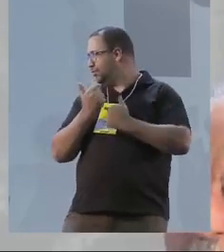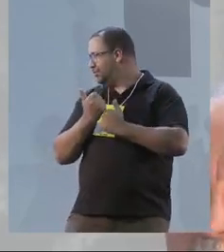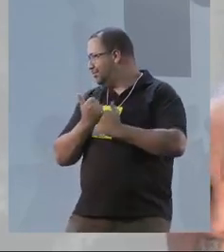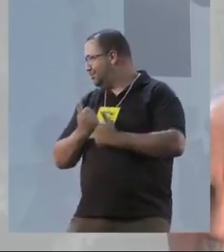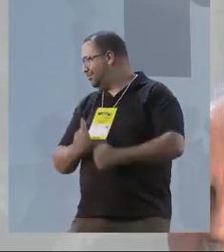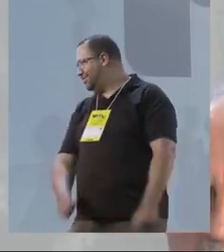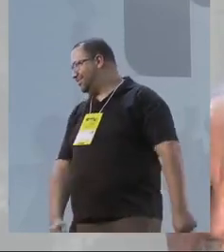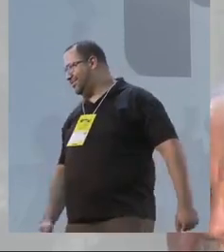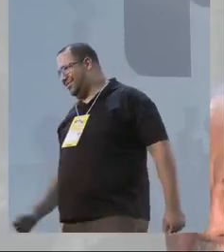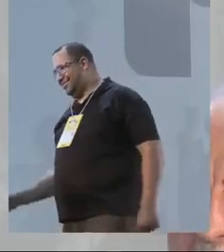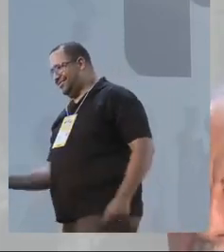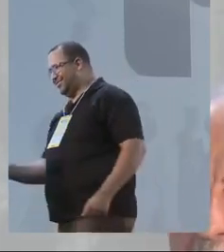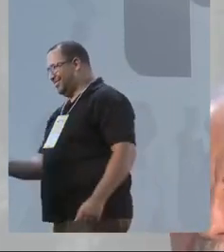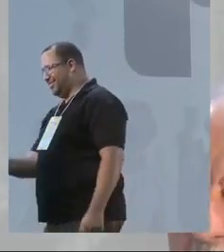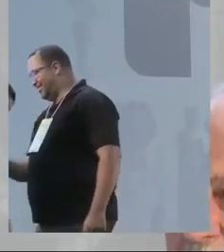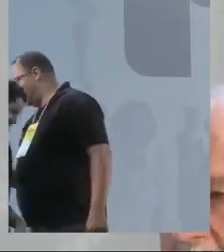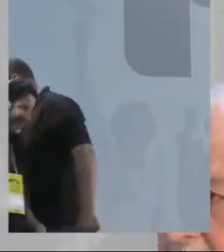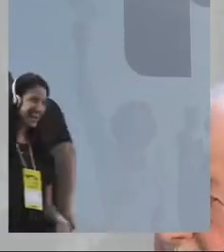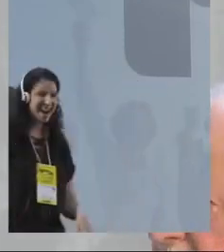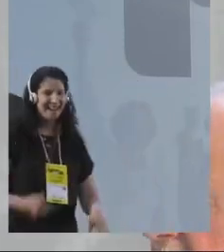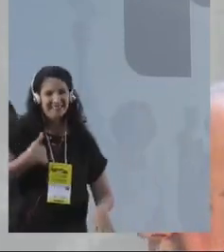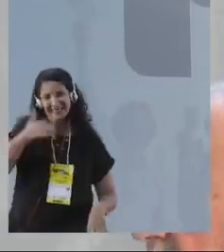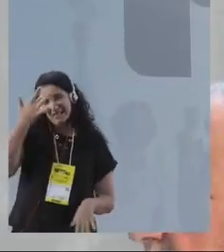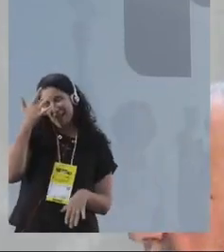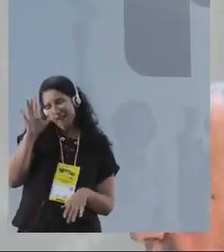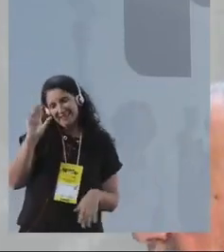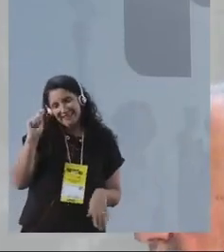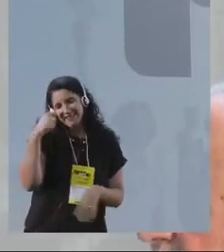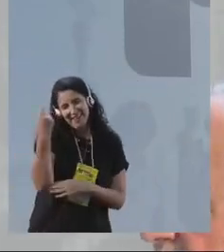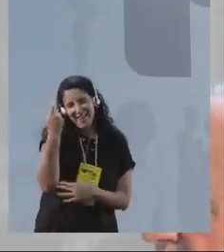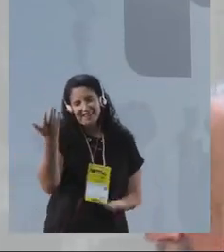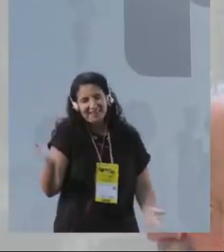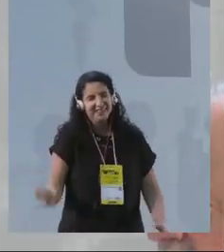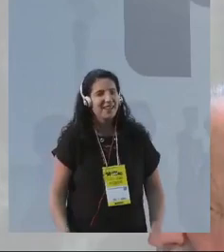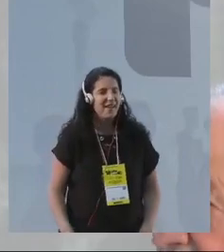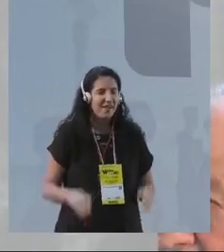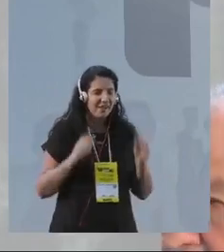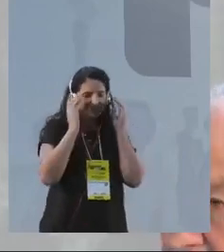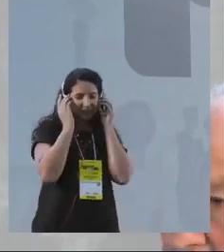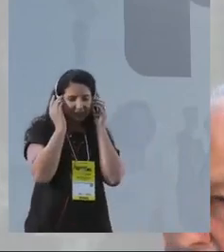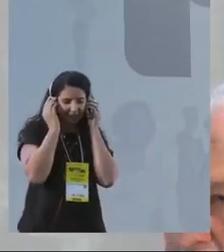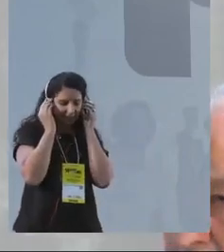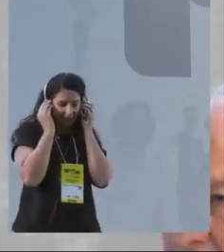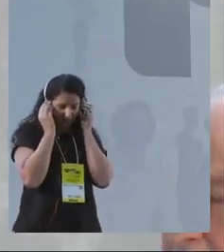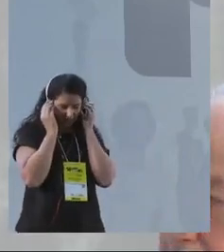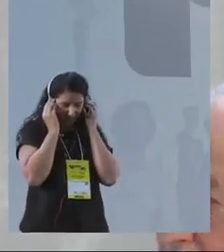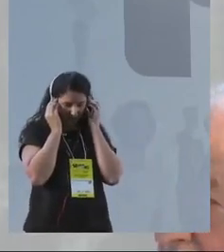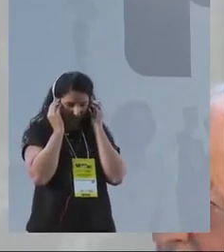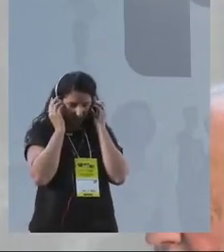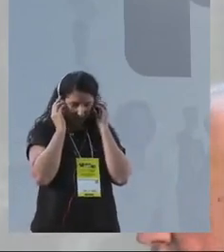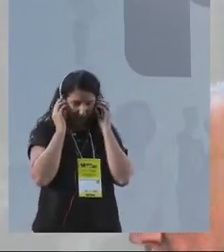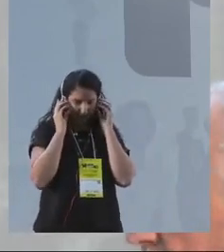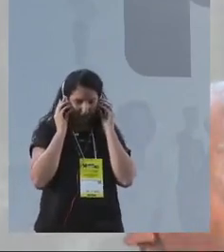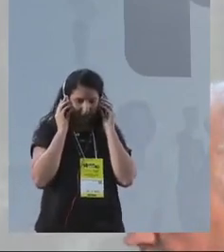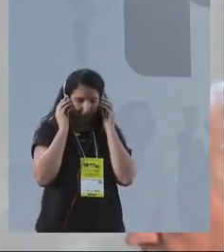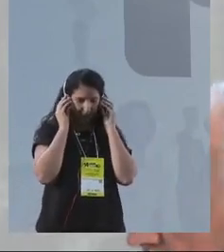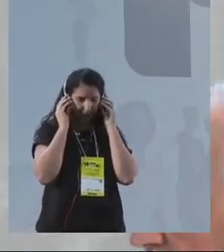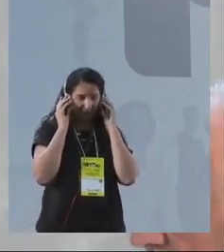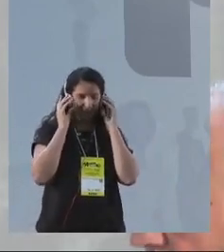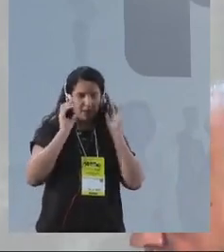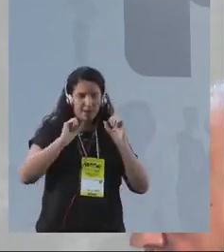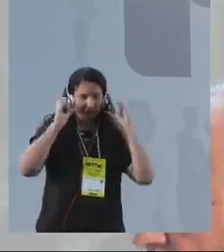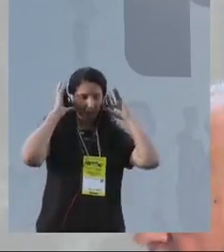nos abrazan, nos dan amor, nos transmiten calor y fuerza y